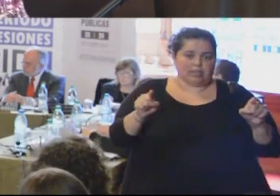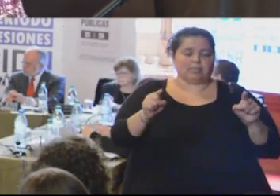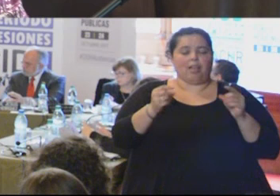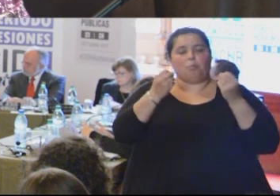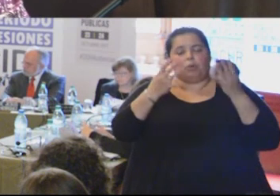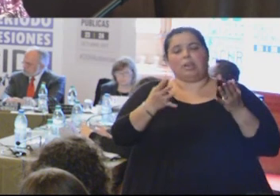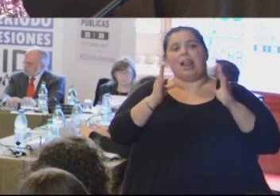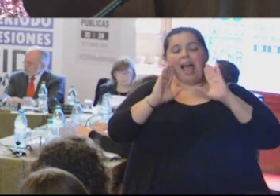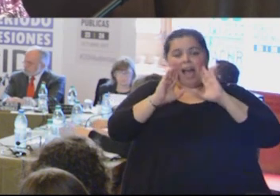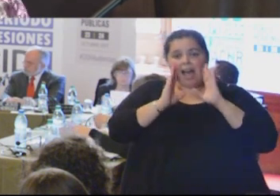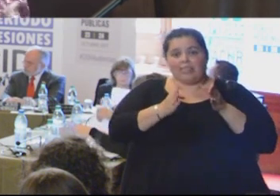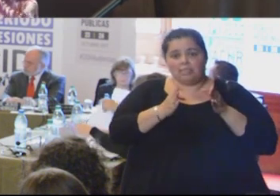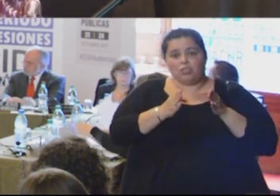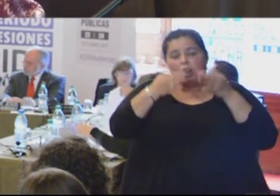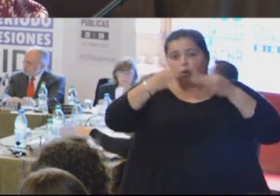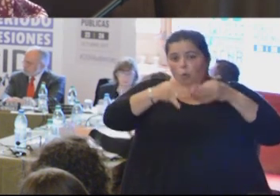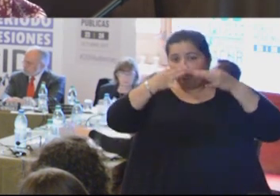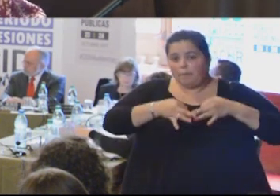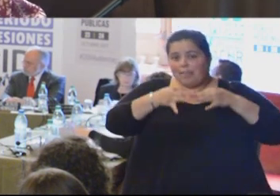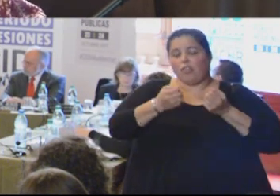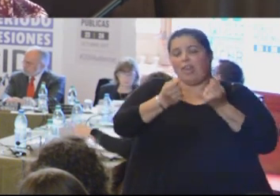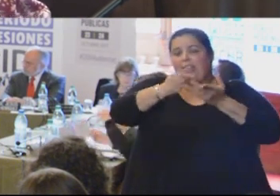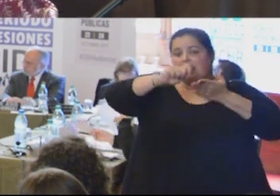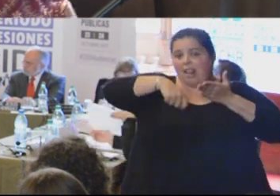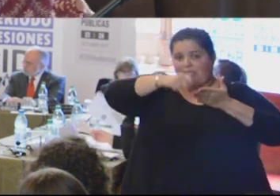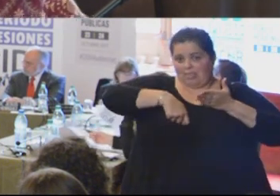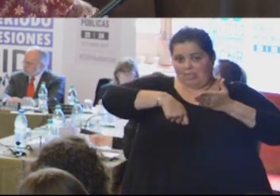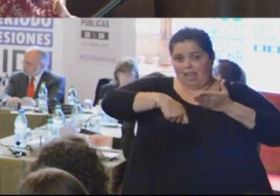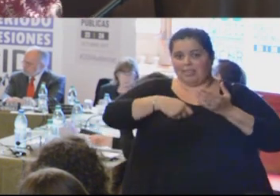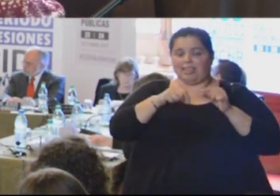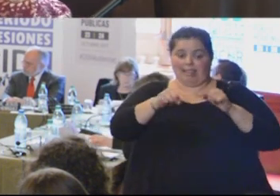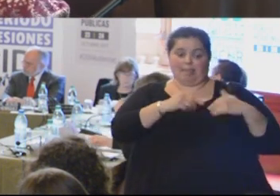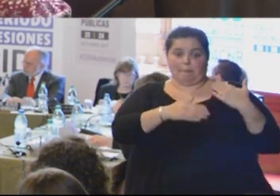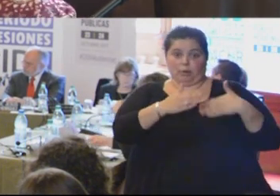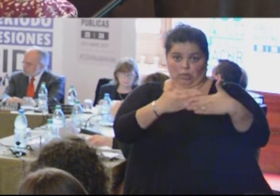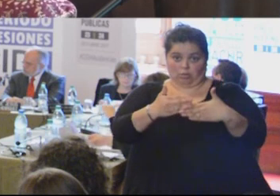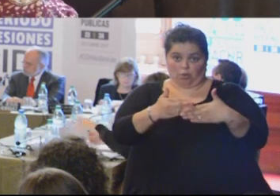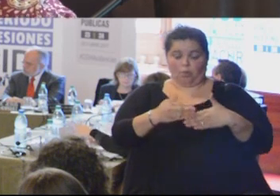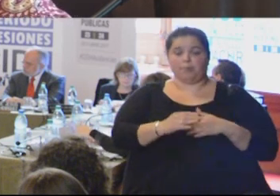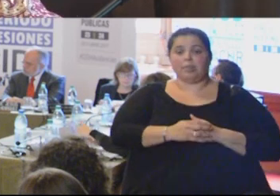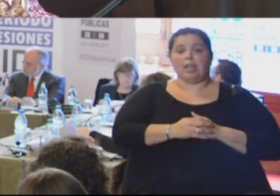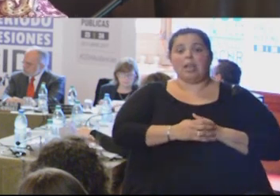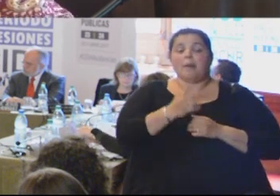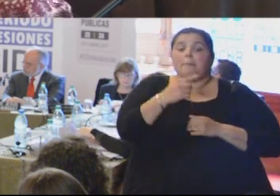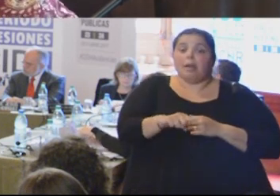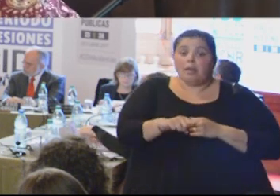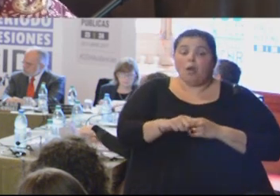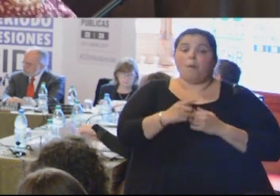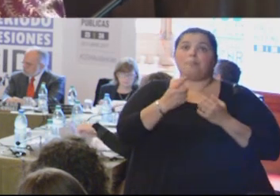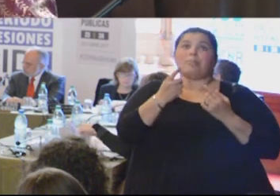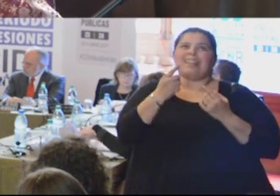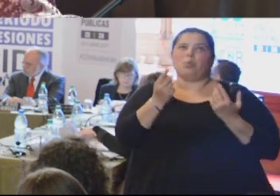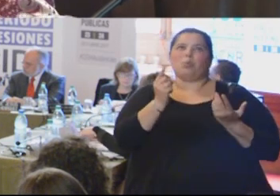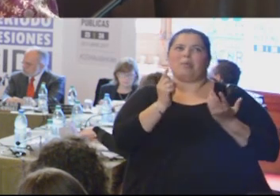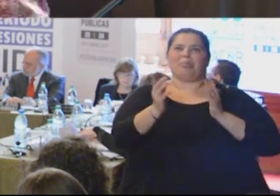al cumplimiento de las garantías procesales pero un tratamiento preferencial